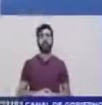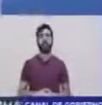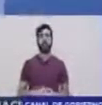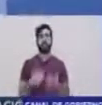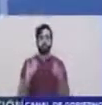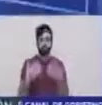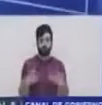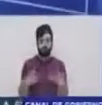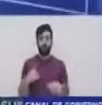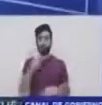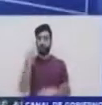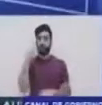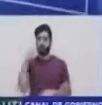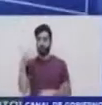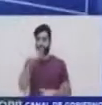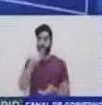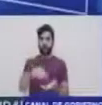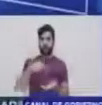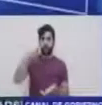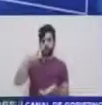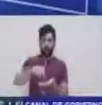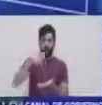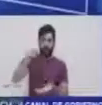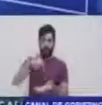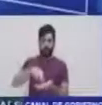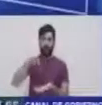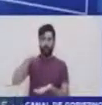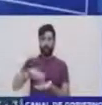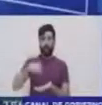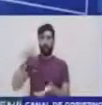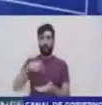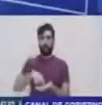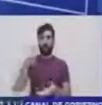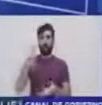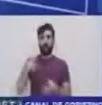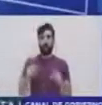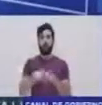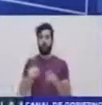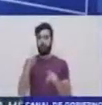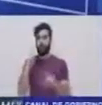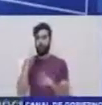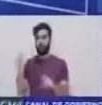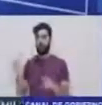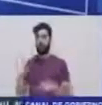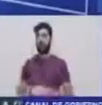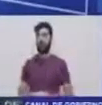Posteriormente incluimos ejercicios que eleven la frecuencia cardíaca.